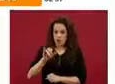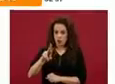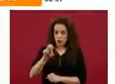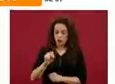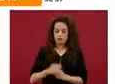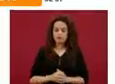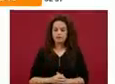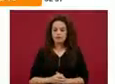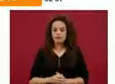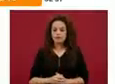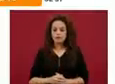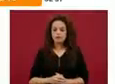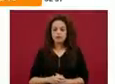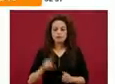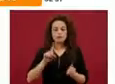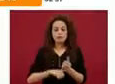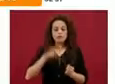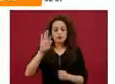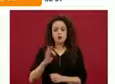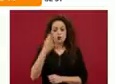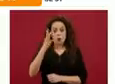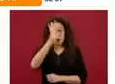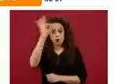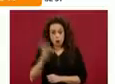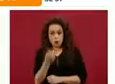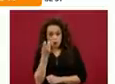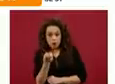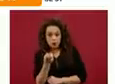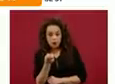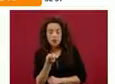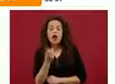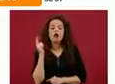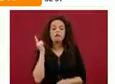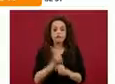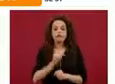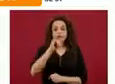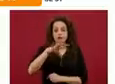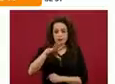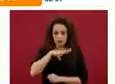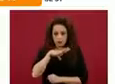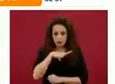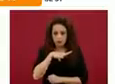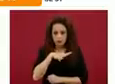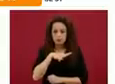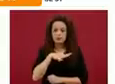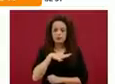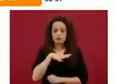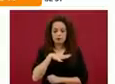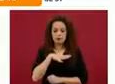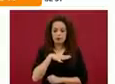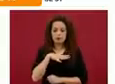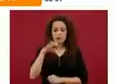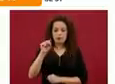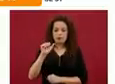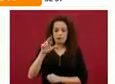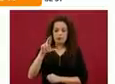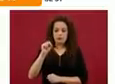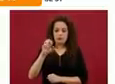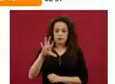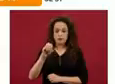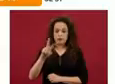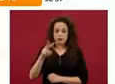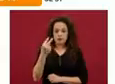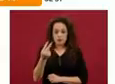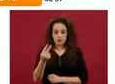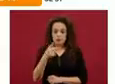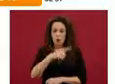el 44% de estas personas se identificó el virus, se aisló SARS-CoV-2, tuvieron un